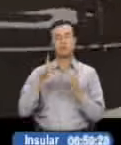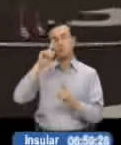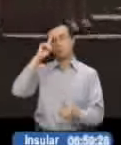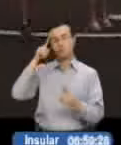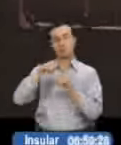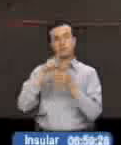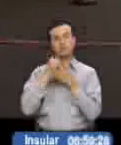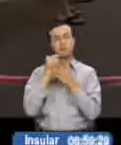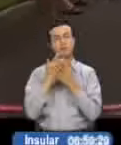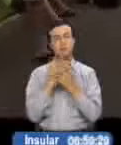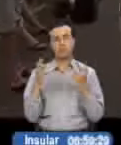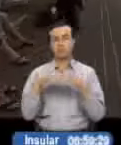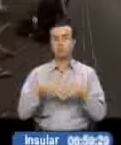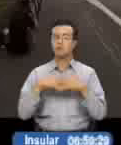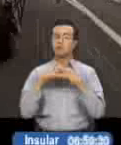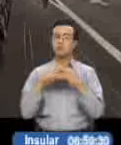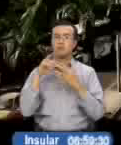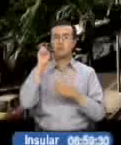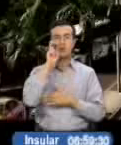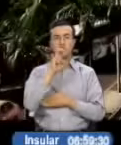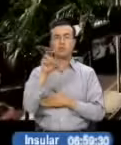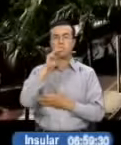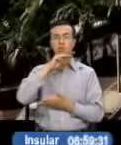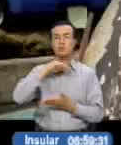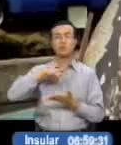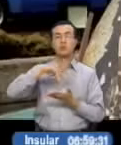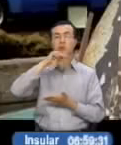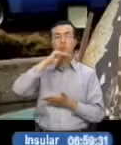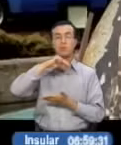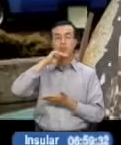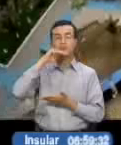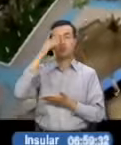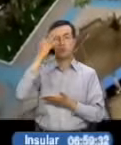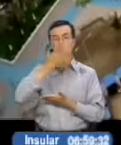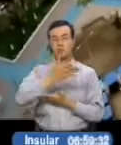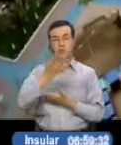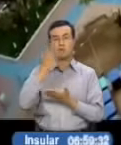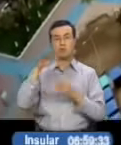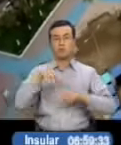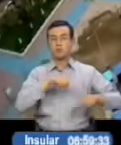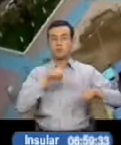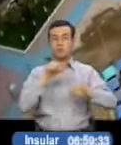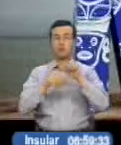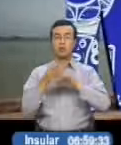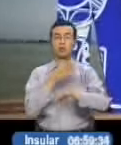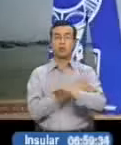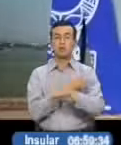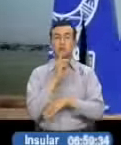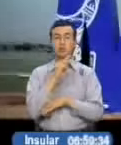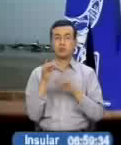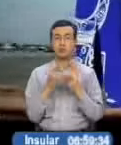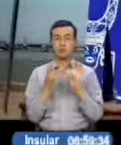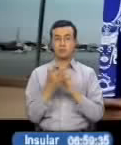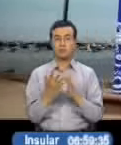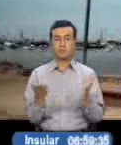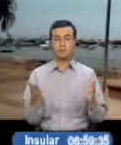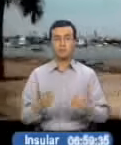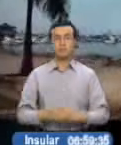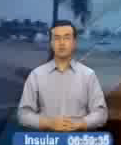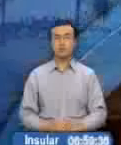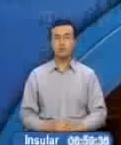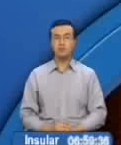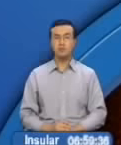es ayudar a la reactivación turística de Manta, afectada por el terremoto del pasado 16 de abril.